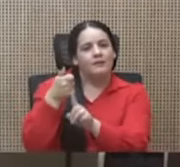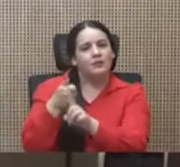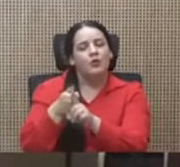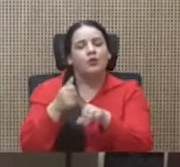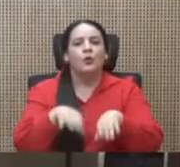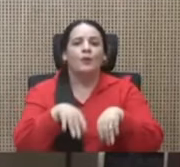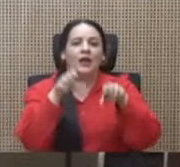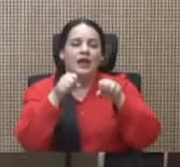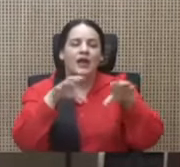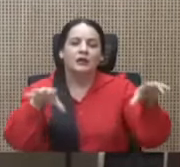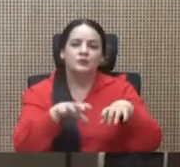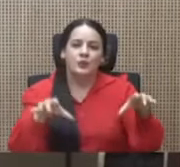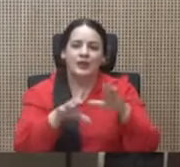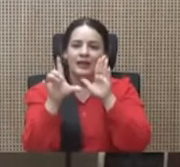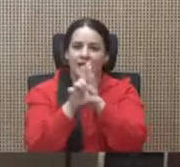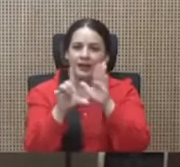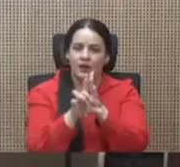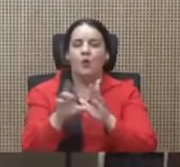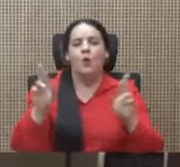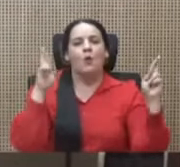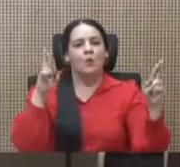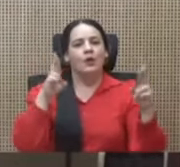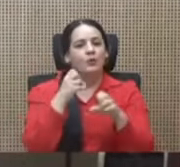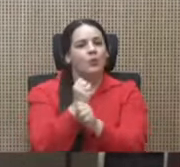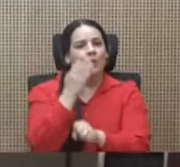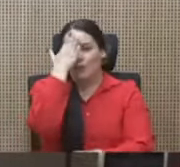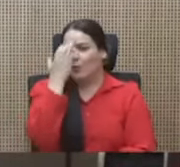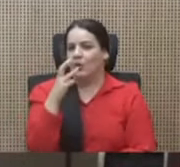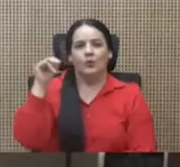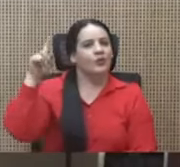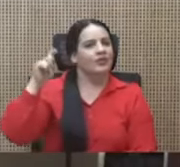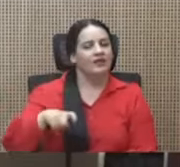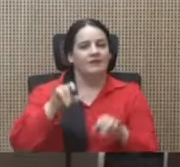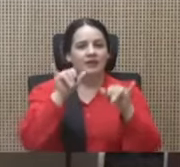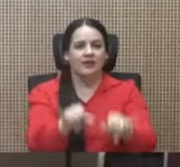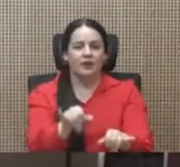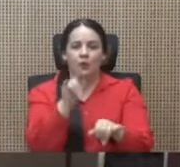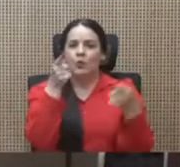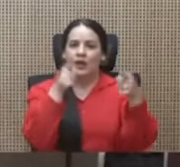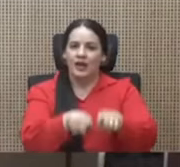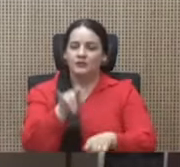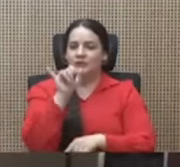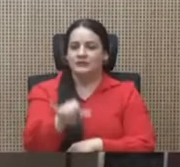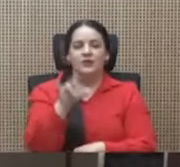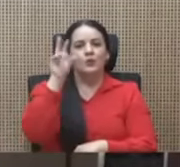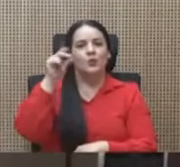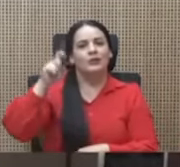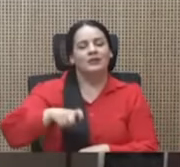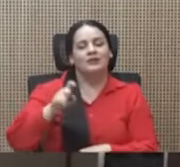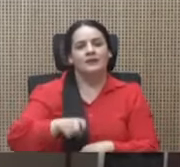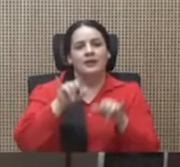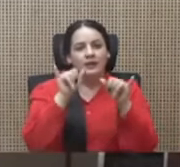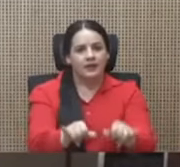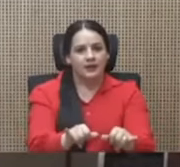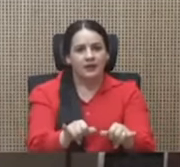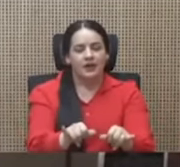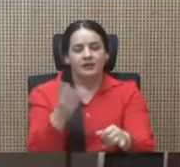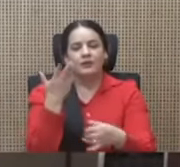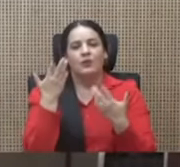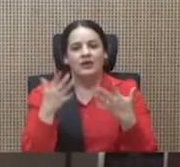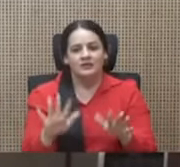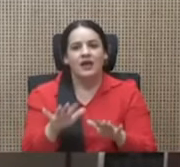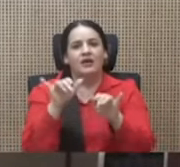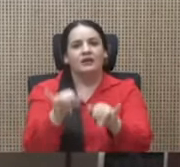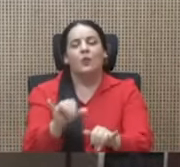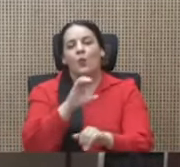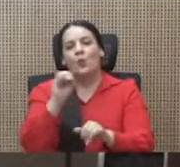legales correspondientes y ojalá lo haga porque no se debería quedar un caso así no se no se debería quedar eh En lo que ya quedó o en